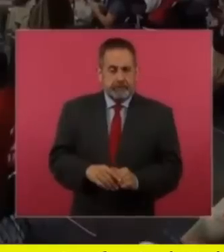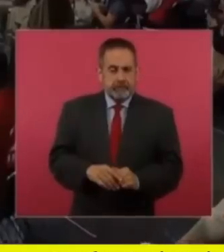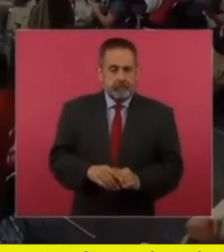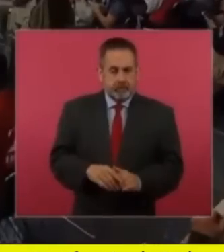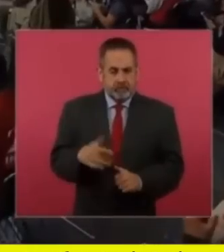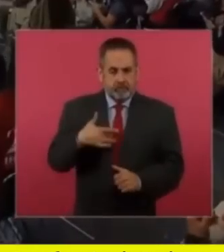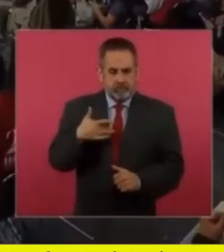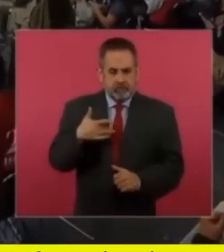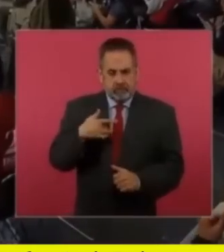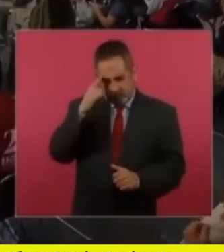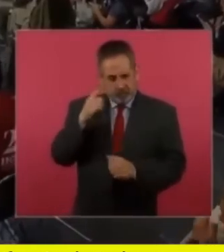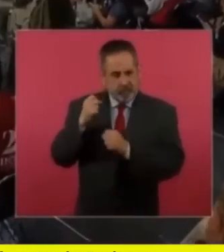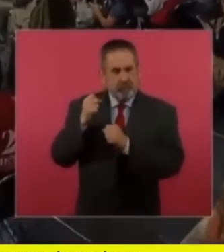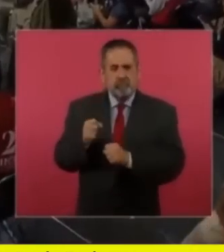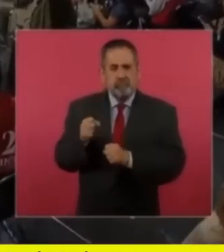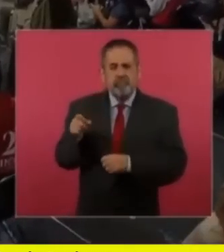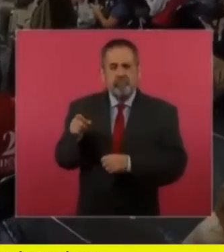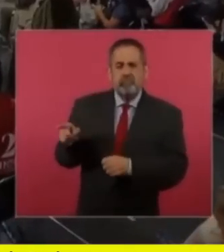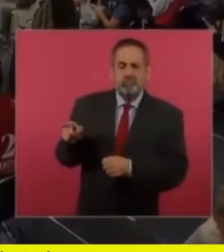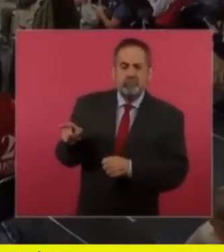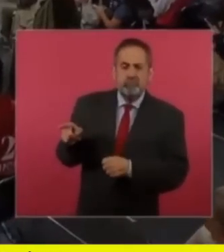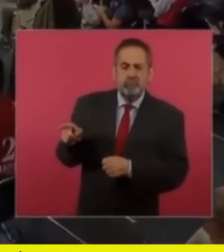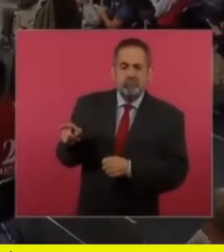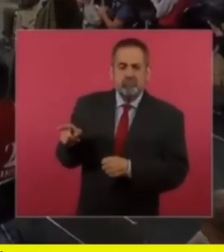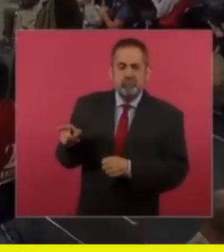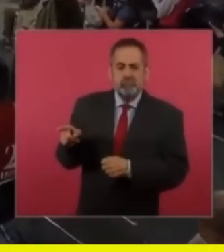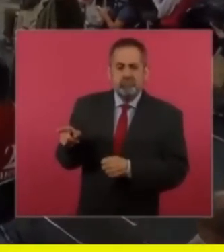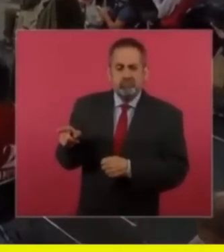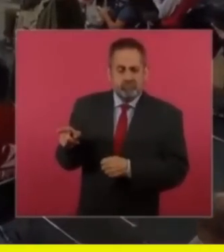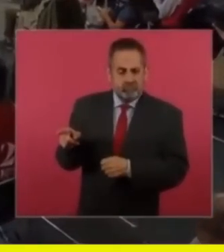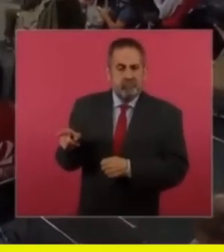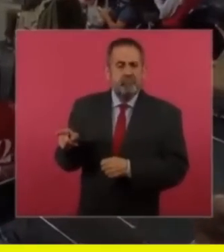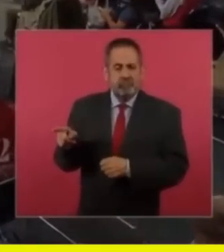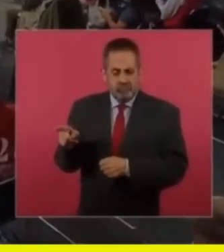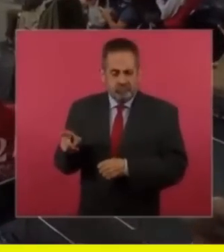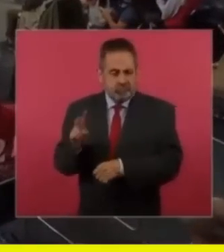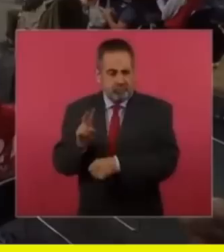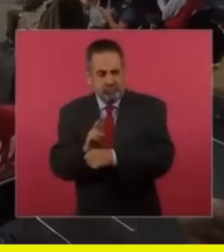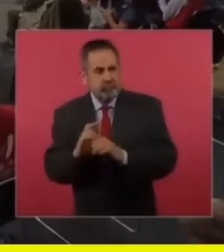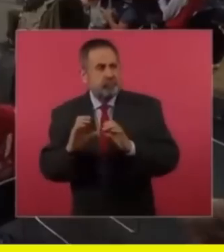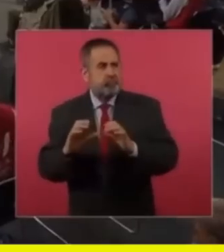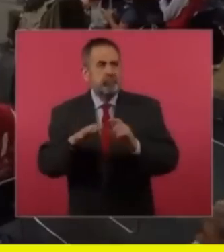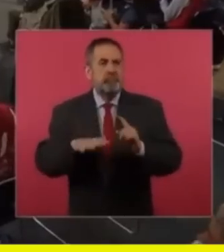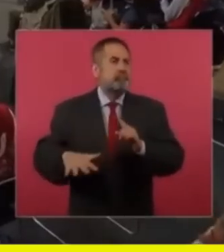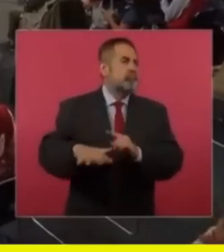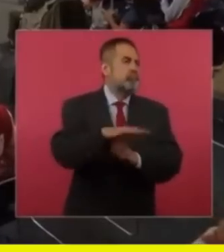estoy seguro de que sí va a cuidar los bosques.